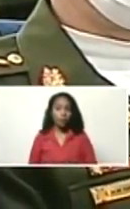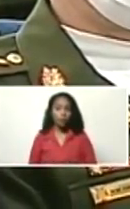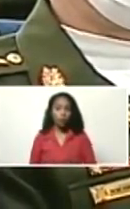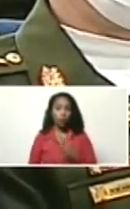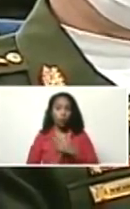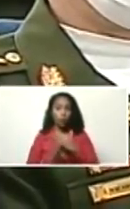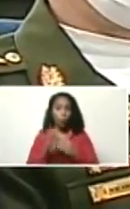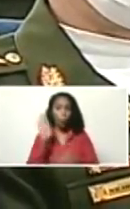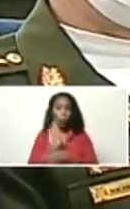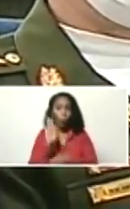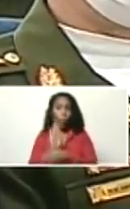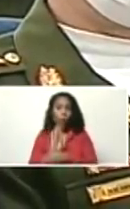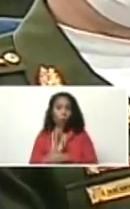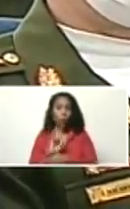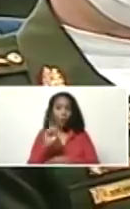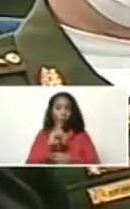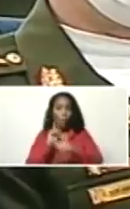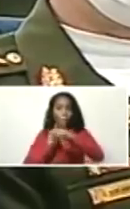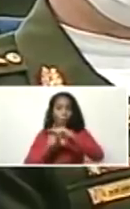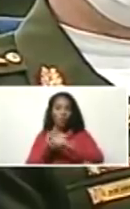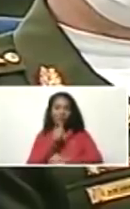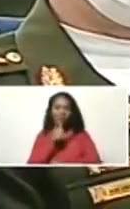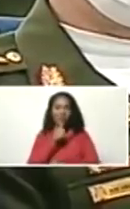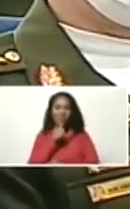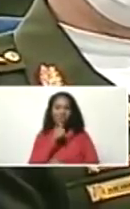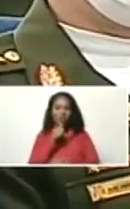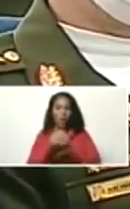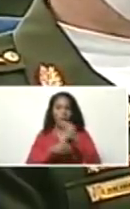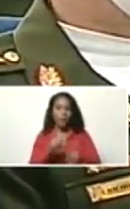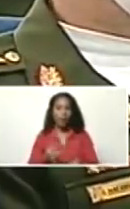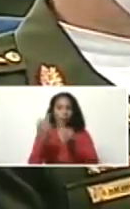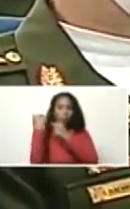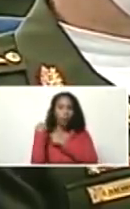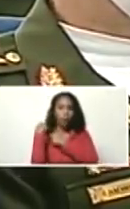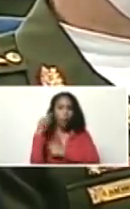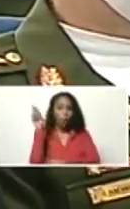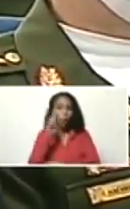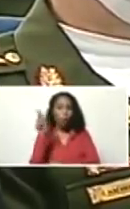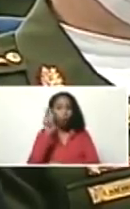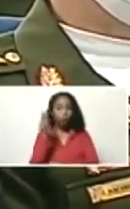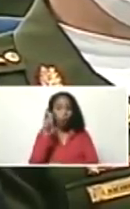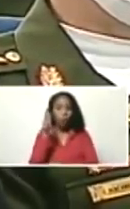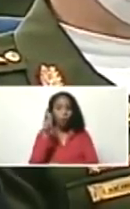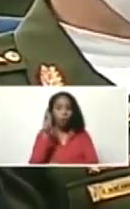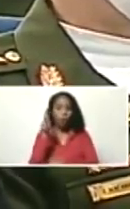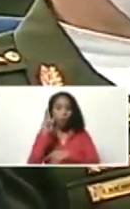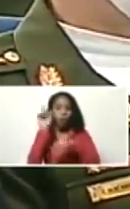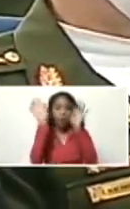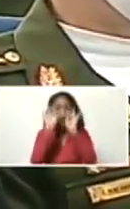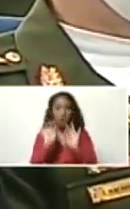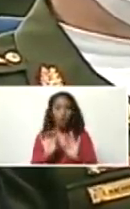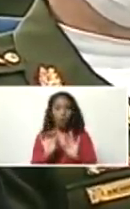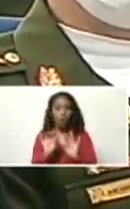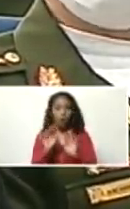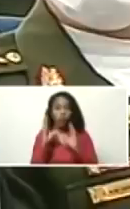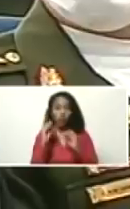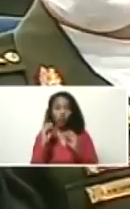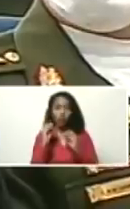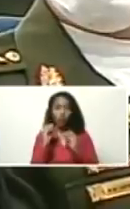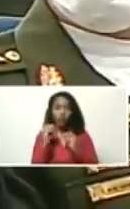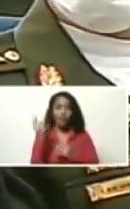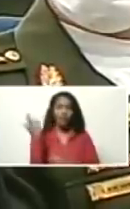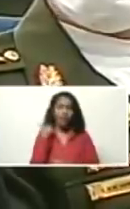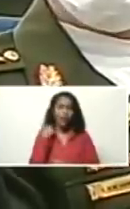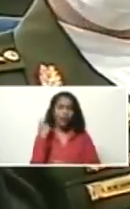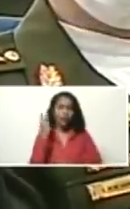cuidado de no identificar a quienes lo habían designado y utilizó una forma retórica muy ambigua. Decía, se me